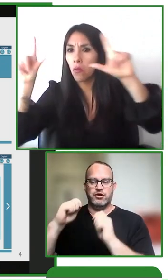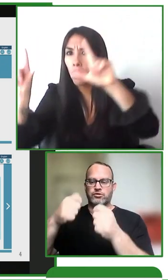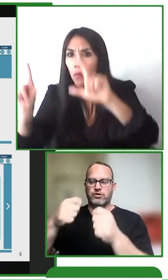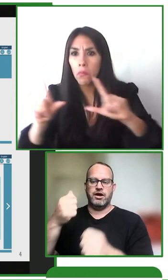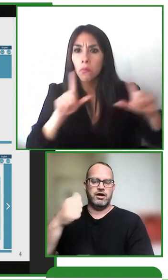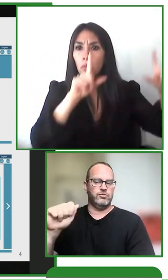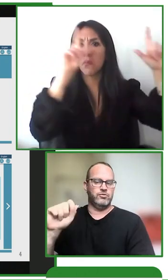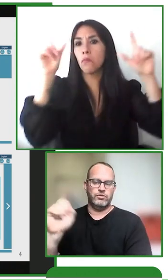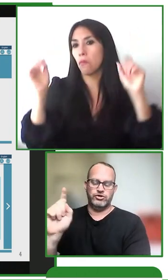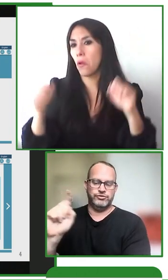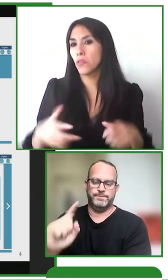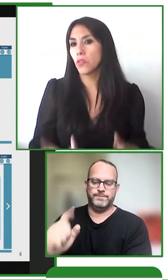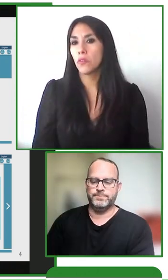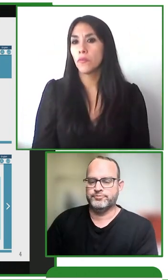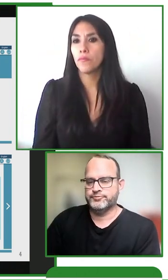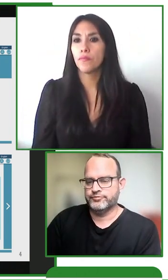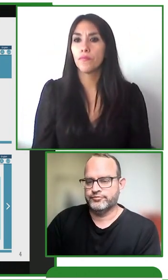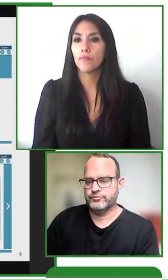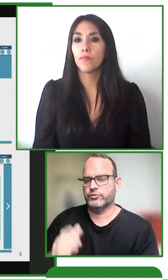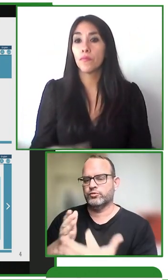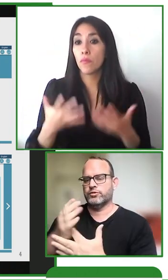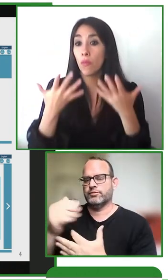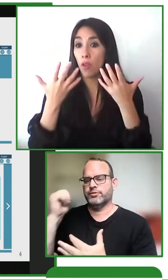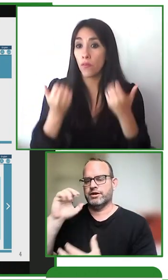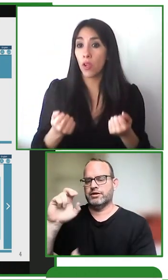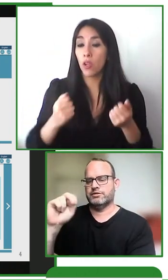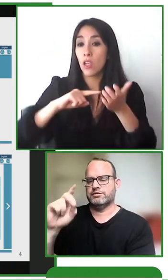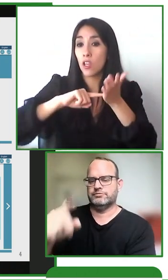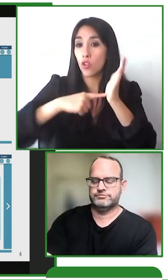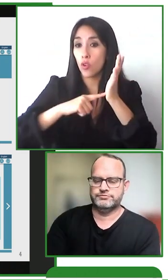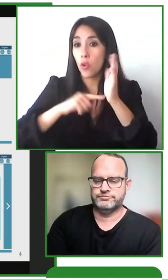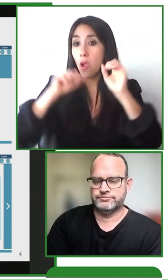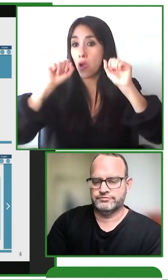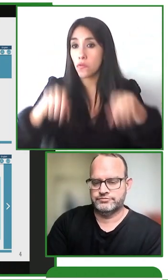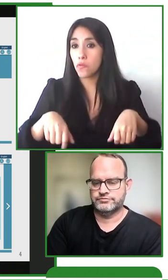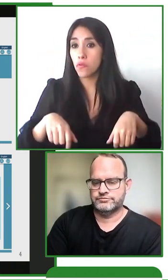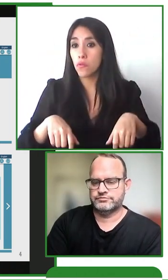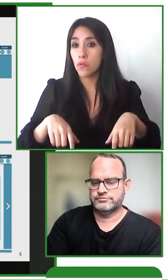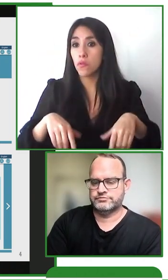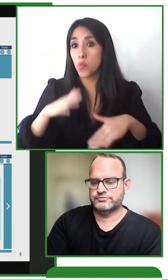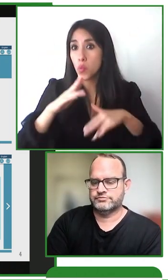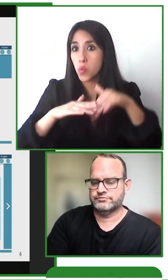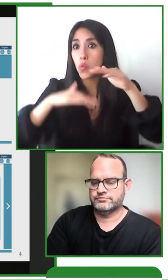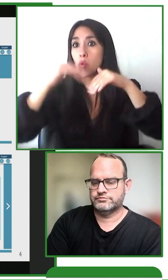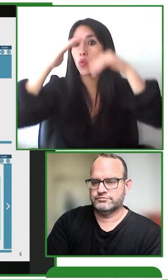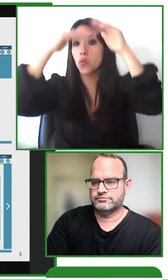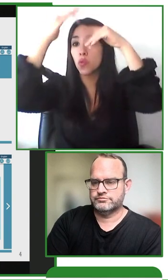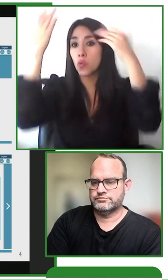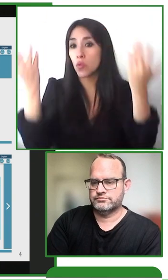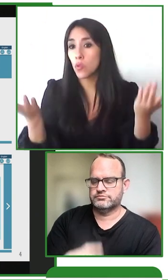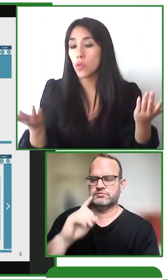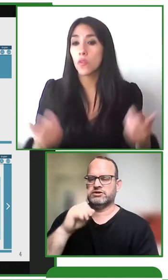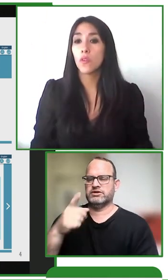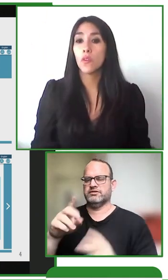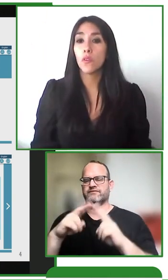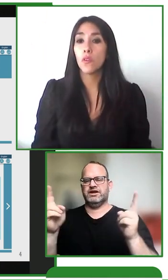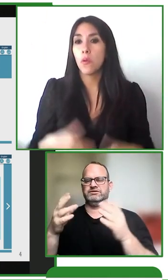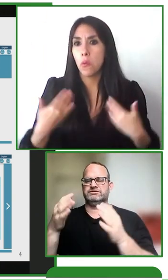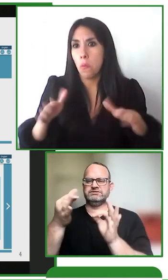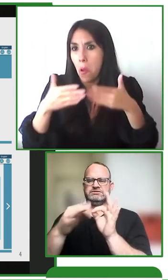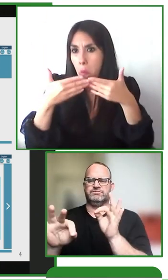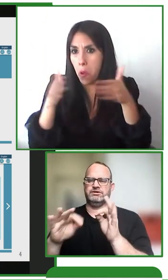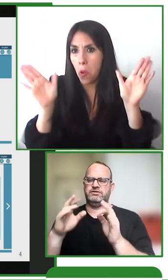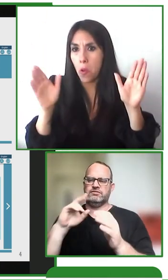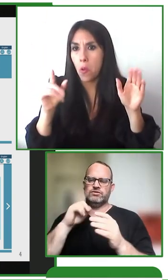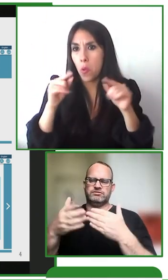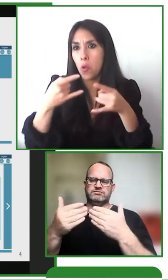pueden permitir construir, se puede contribuir a cualquier historia o crear nuevas historias